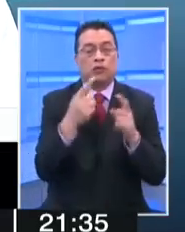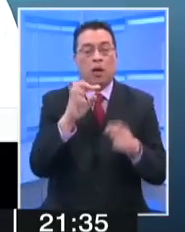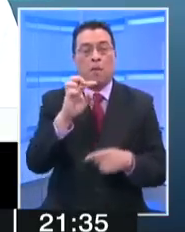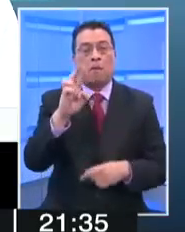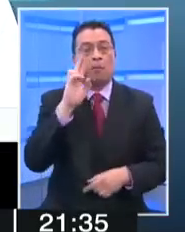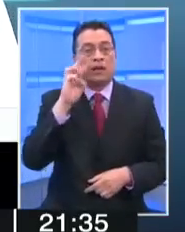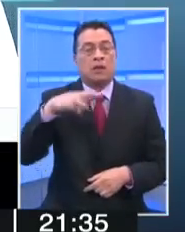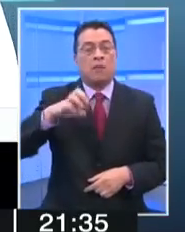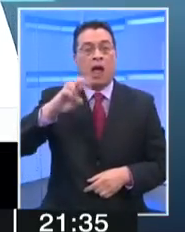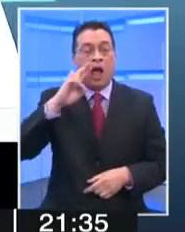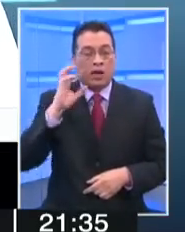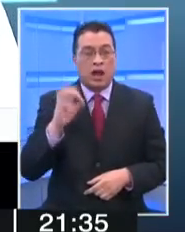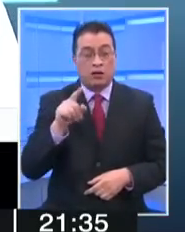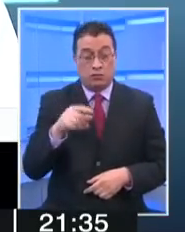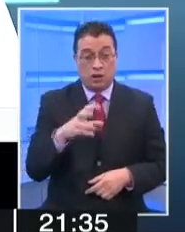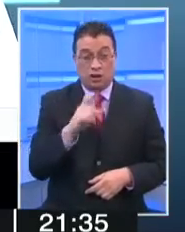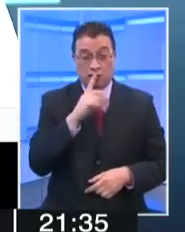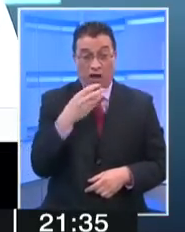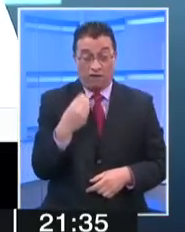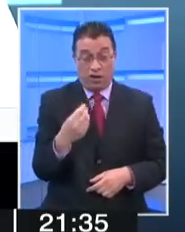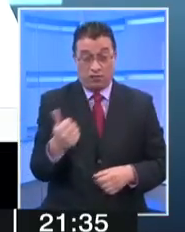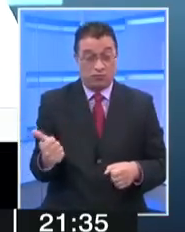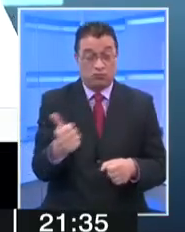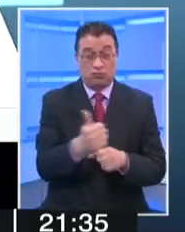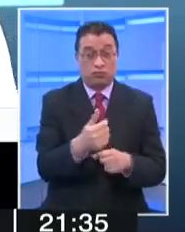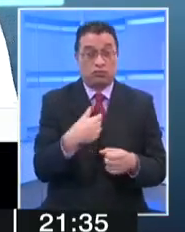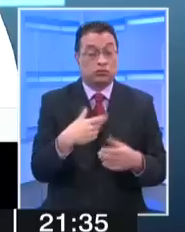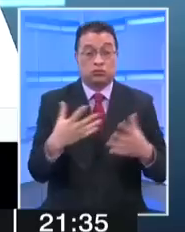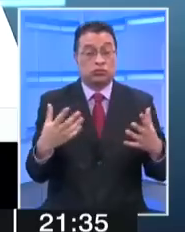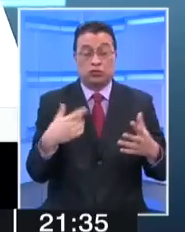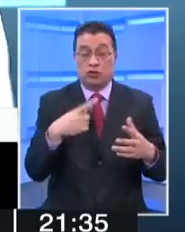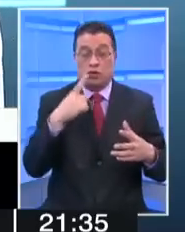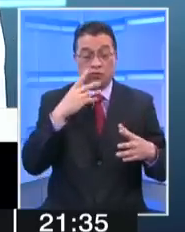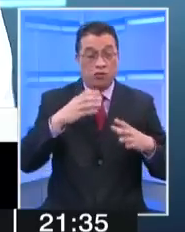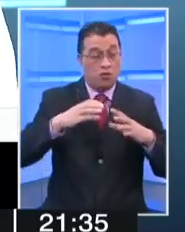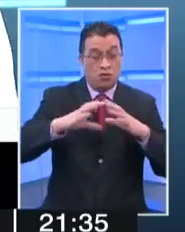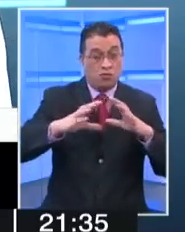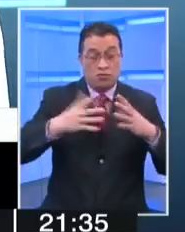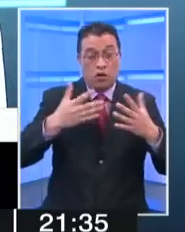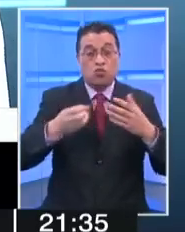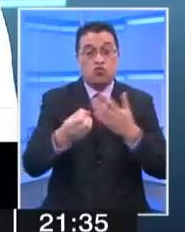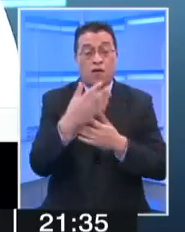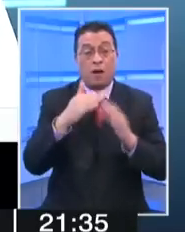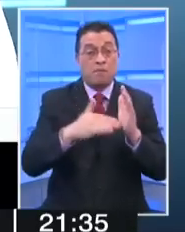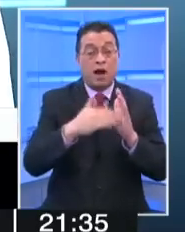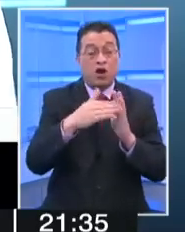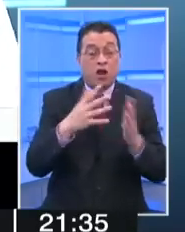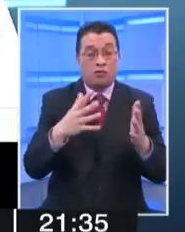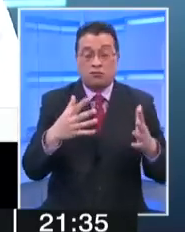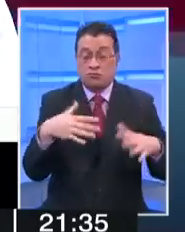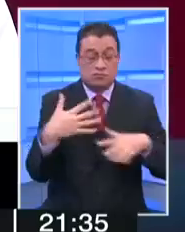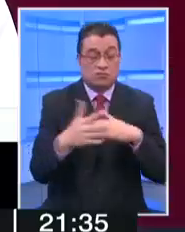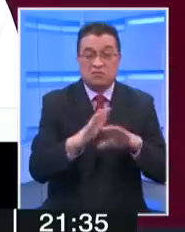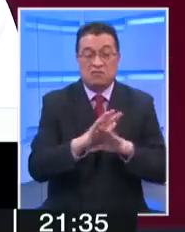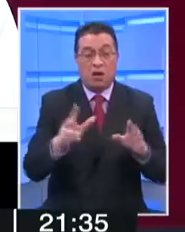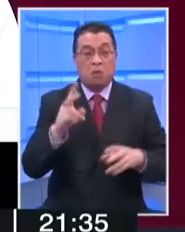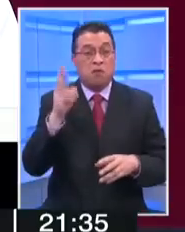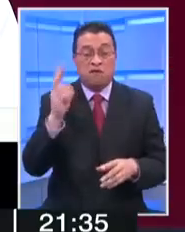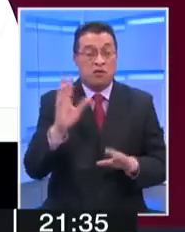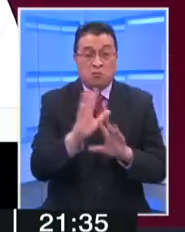primaria a mí me parece bien que lo lleven yo no tengo qué inconveniente tener yo de que un partido Nueva mayoría candidato Al contrario nadie se lo ha